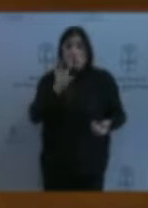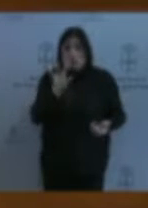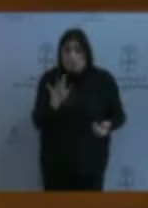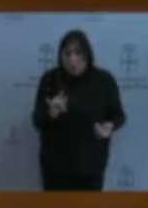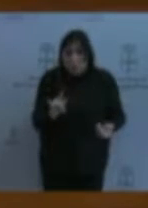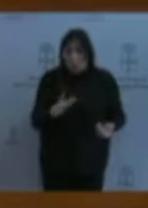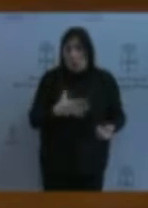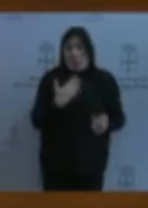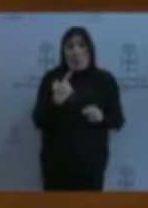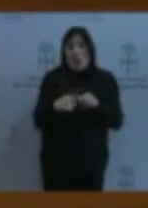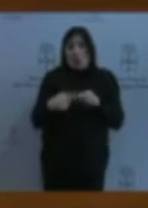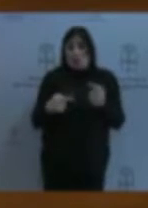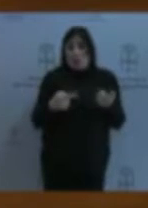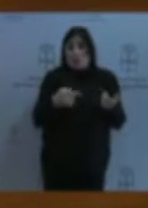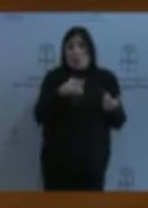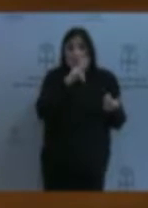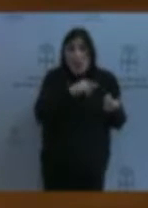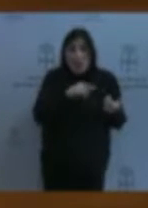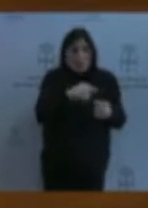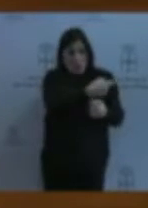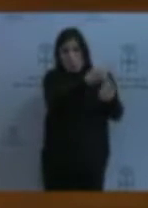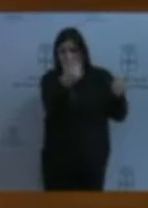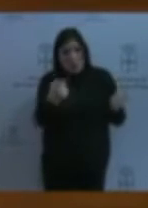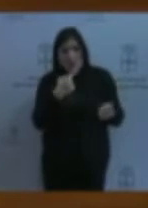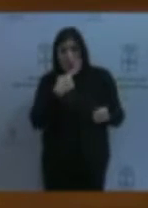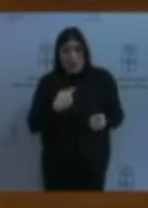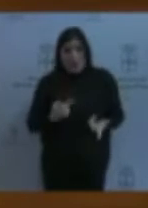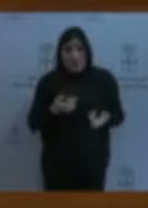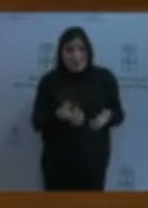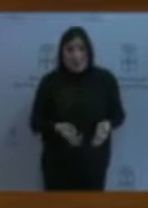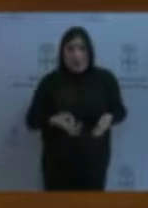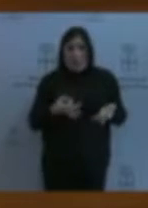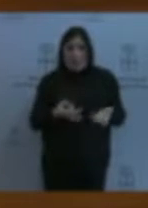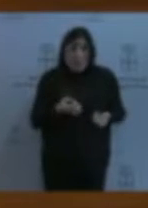todos ustedes de ponerlas de manifiesto y me parece bien. Y no me